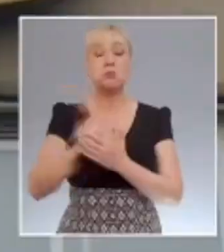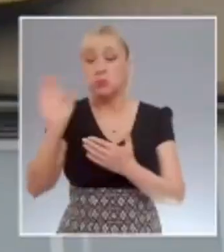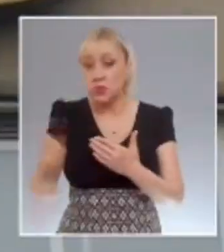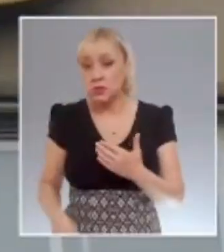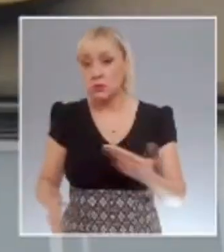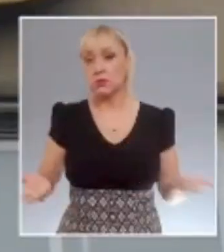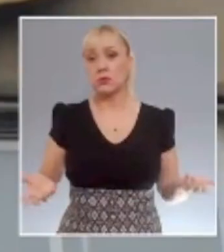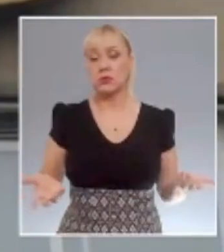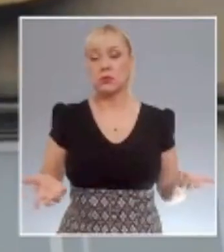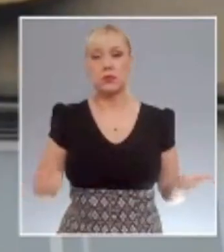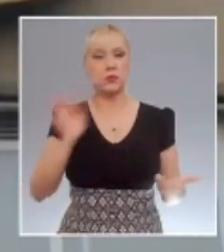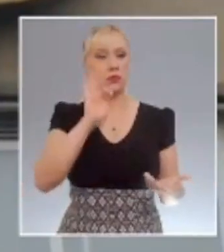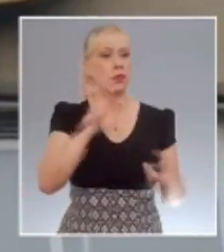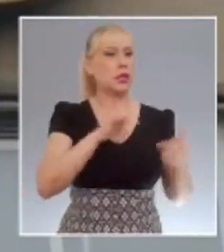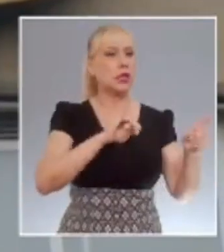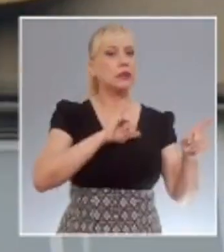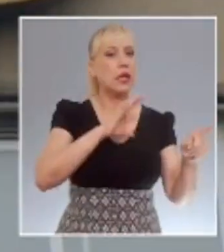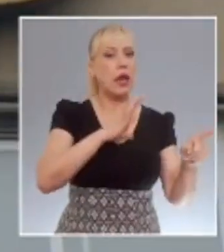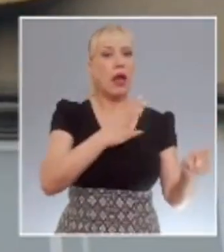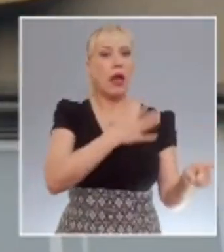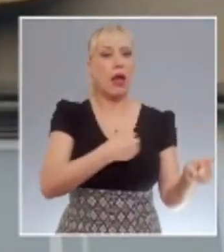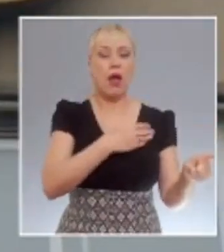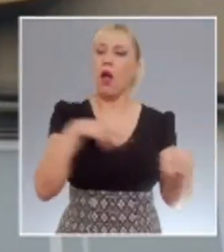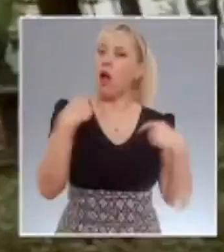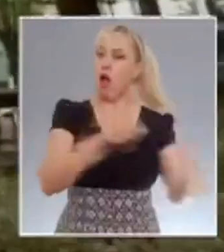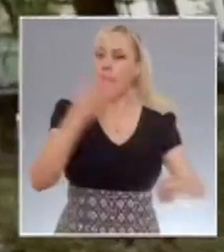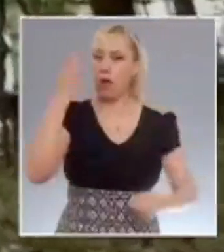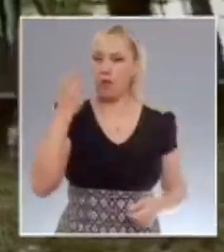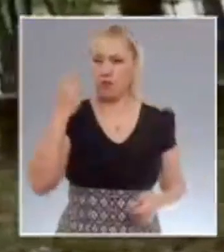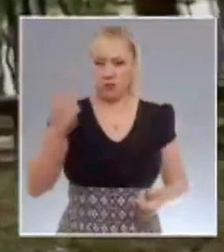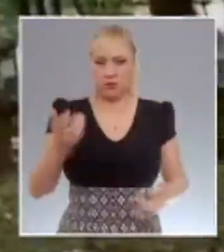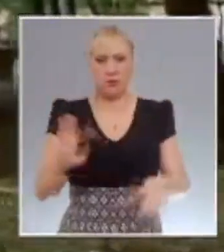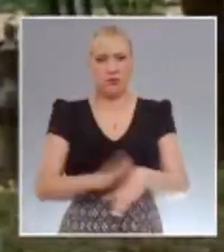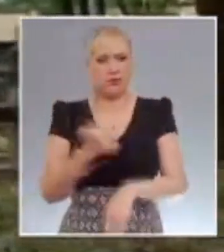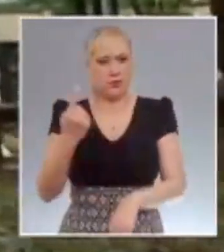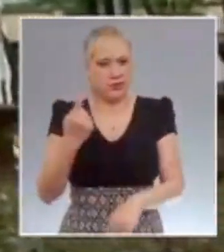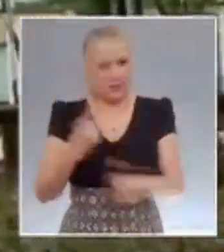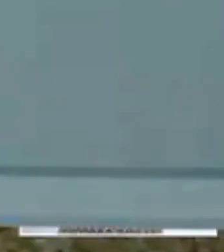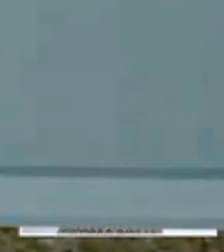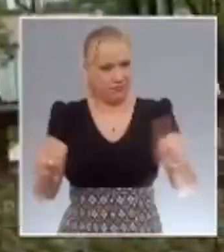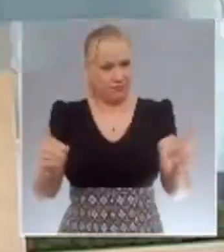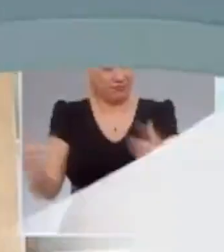procrearon. Para el canal del Poder Judicial de la Federación, Marta Rodríguez.